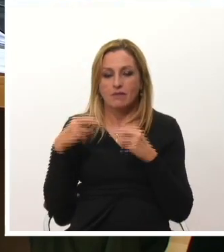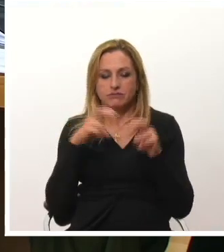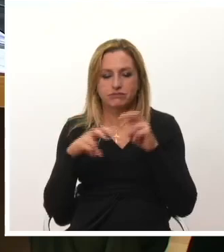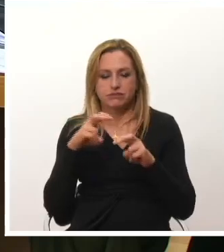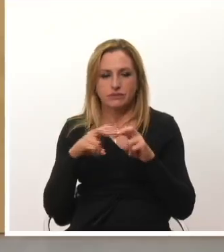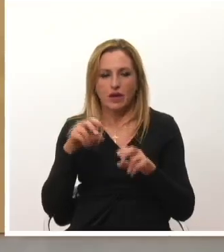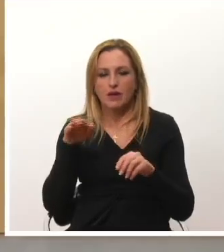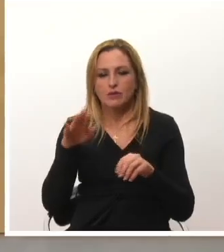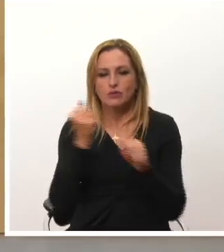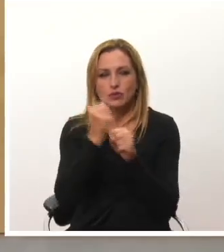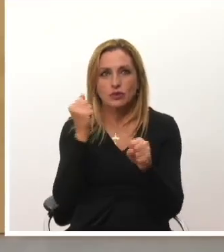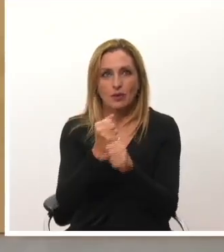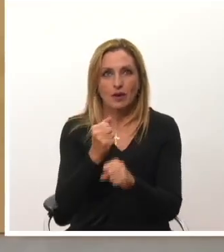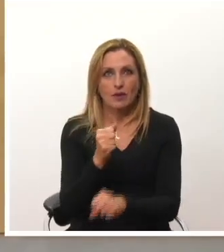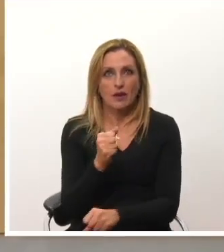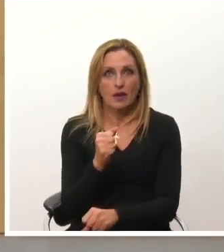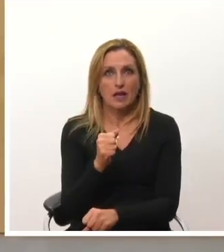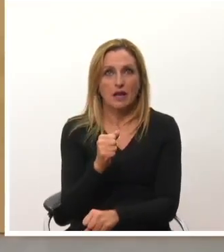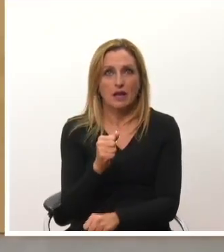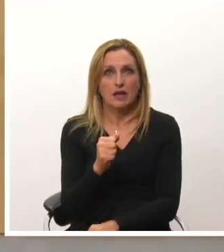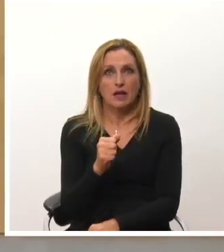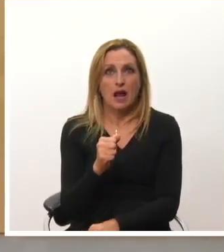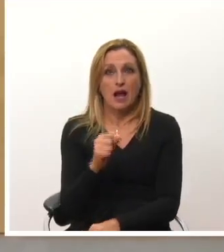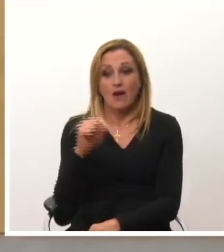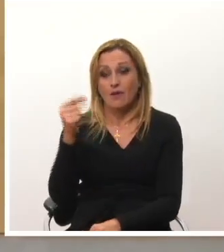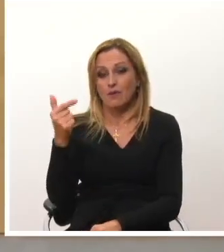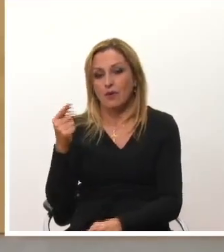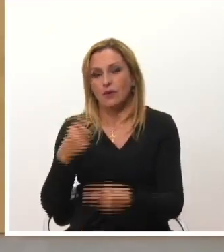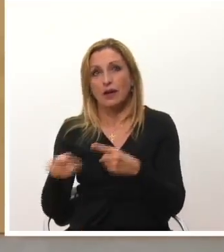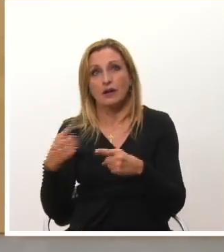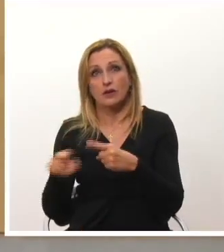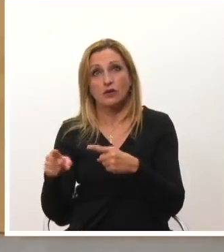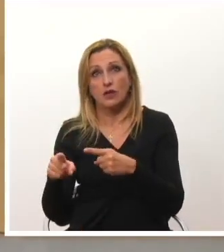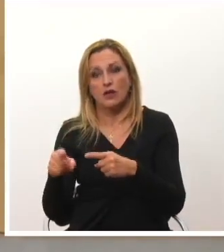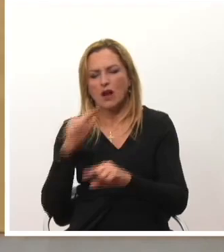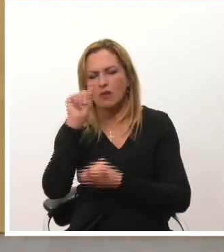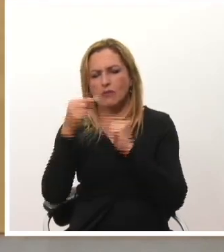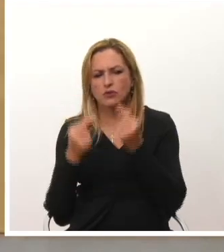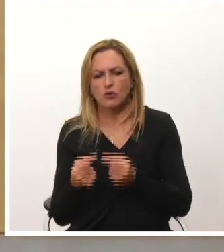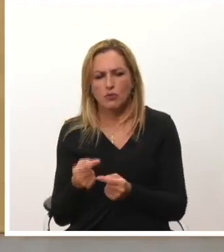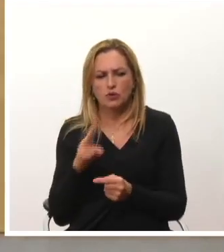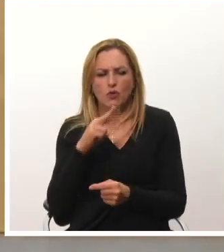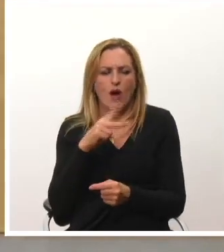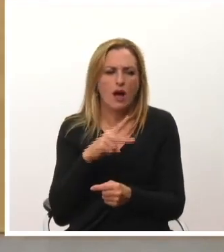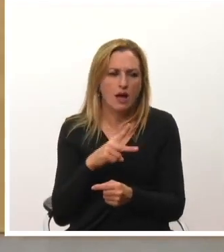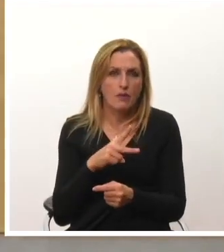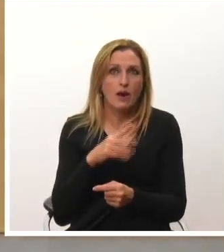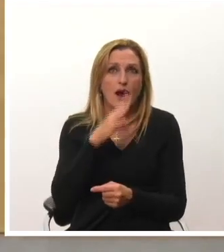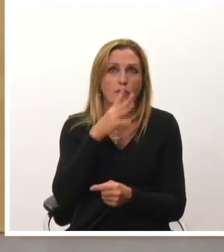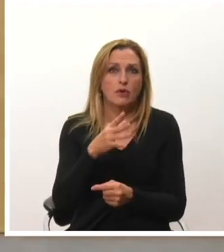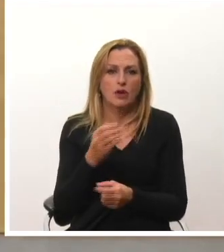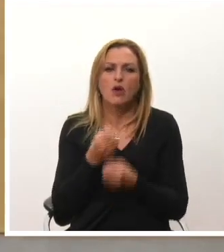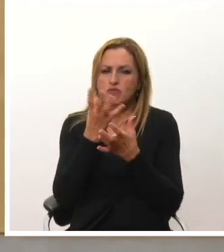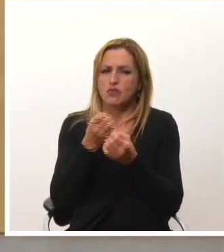a lo largo del presupuesto a las pocas cosas que han hablado el presupuesto pocas porque lo que ha hecho este es el soltar su discurso